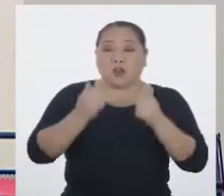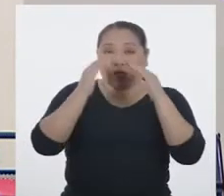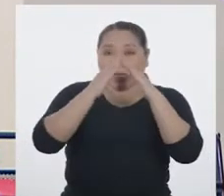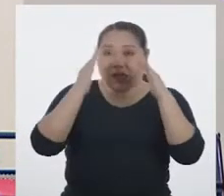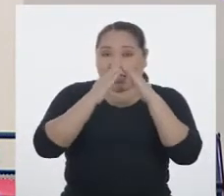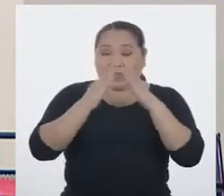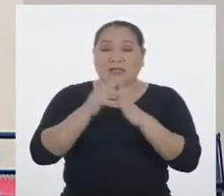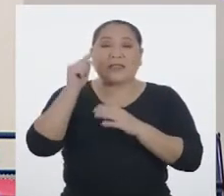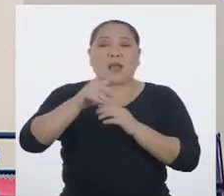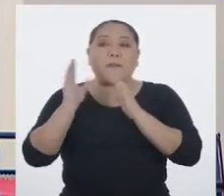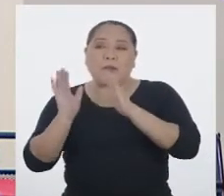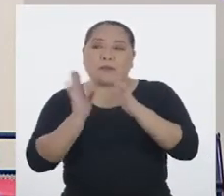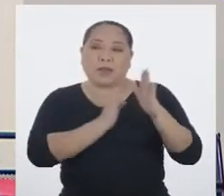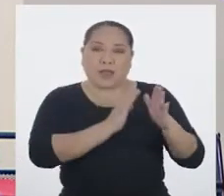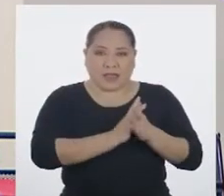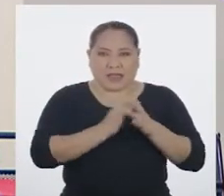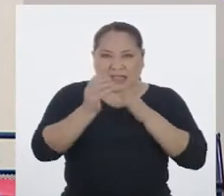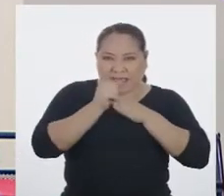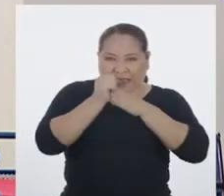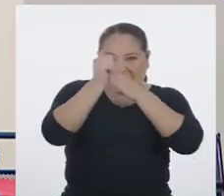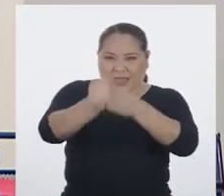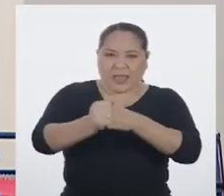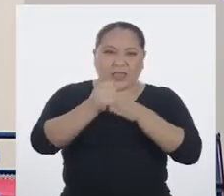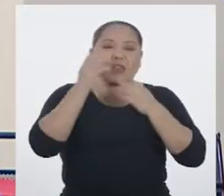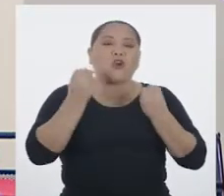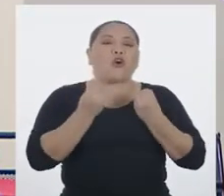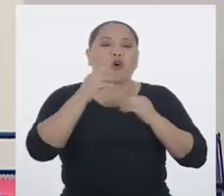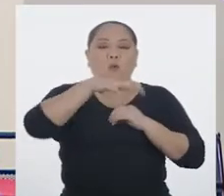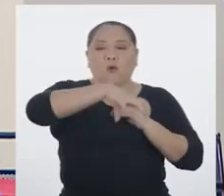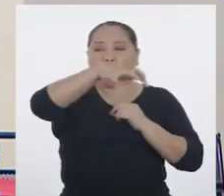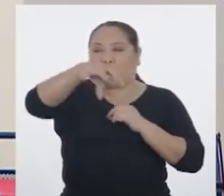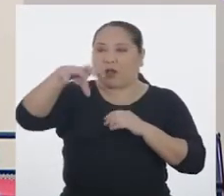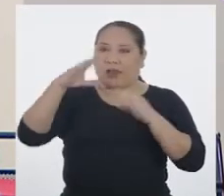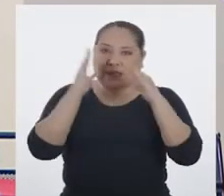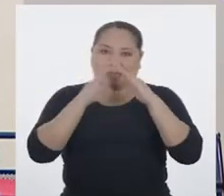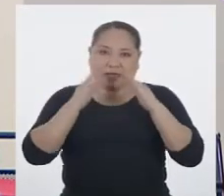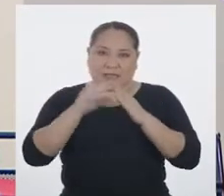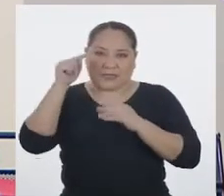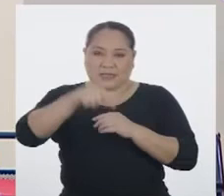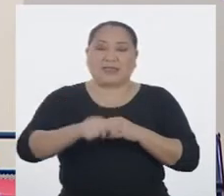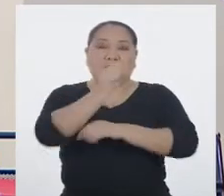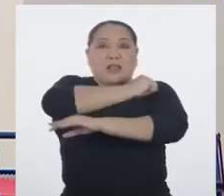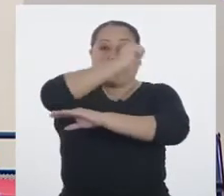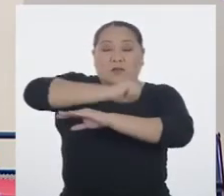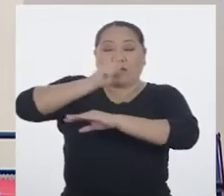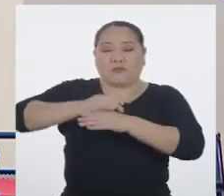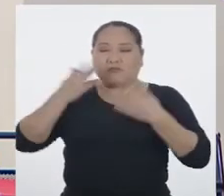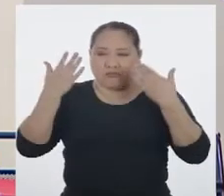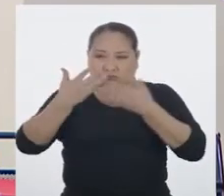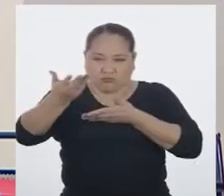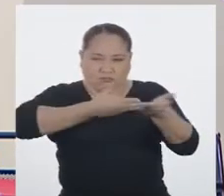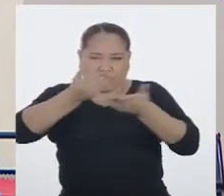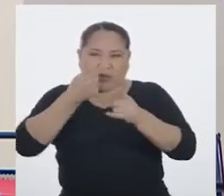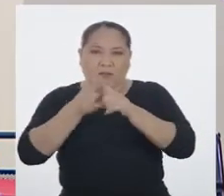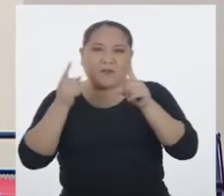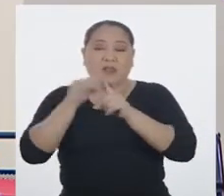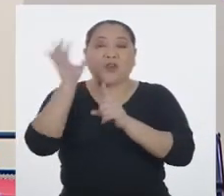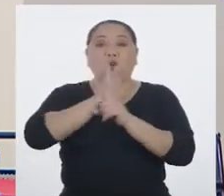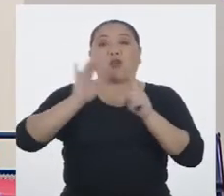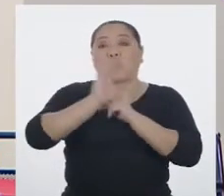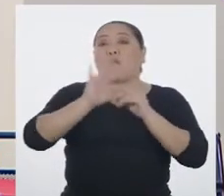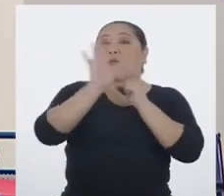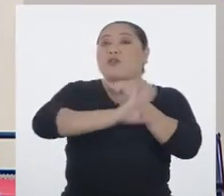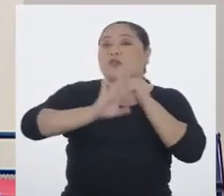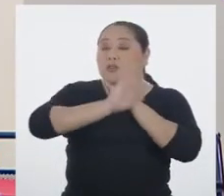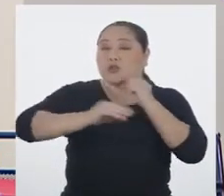Ministerio de Vivienda viene elaborando la Guía de Tipologías de Vivienda Rural, que incorpora a través de un enfoque intercultural